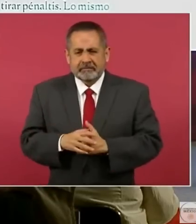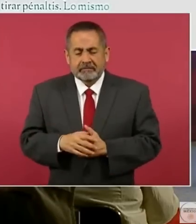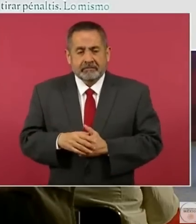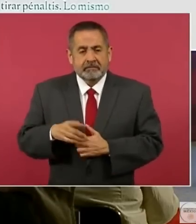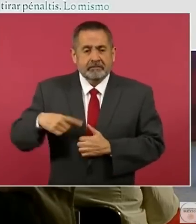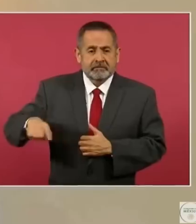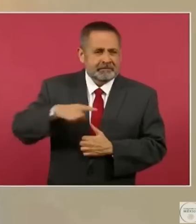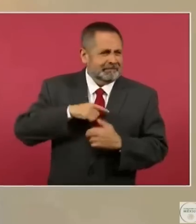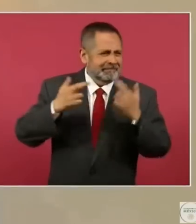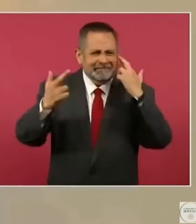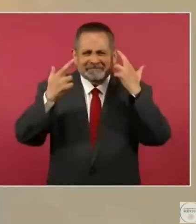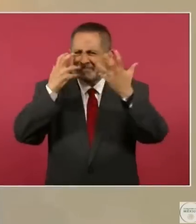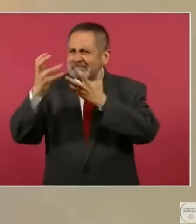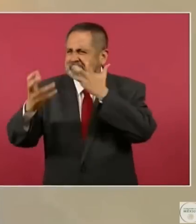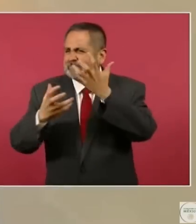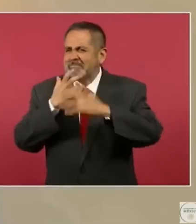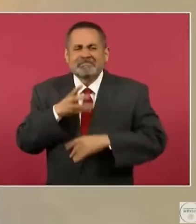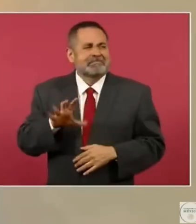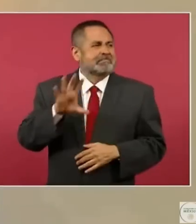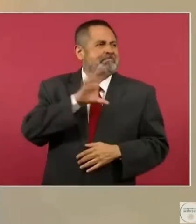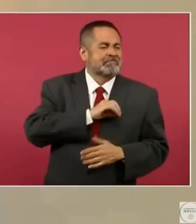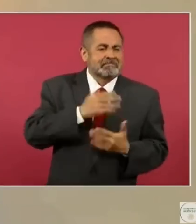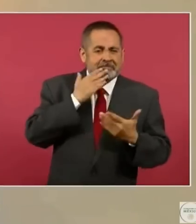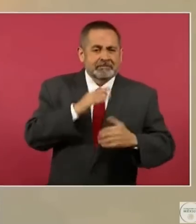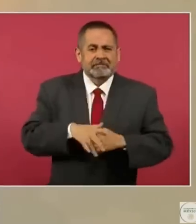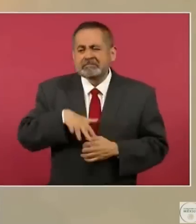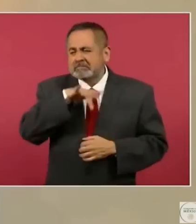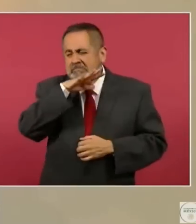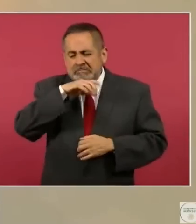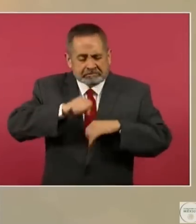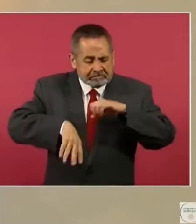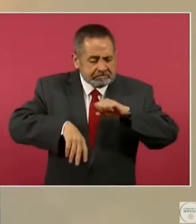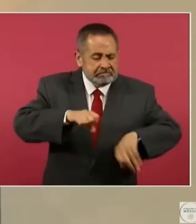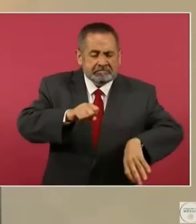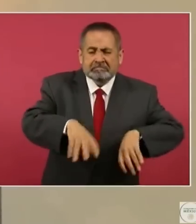idolatra el ruido, tira basura,